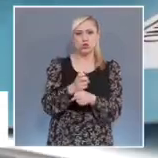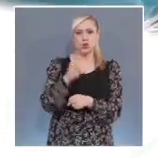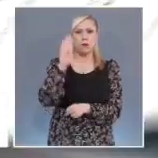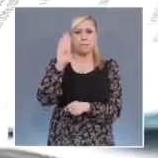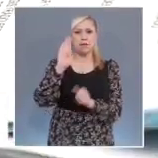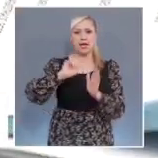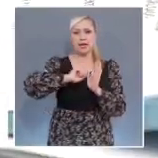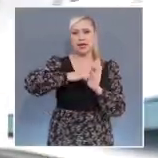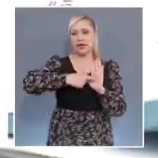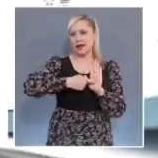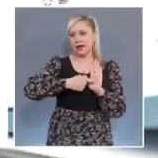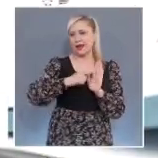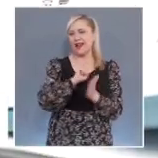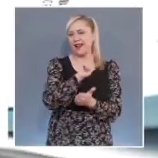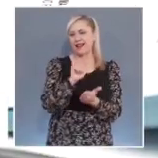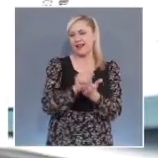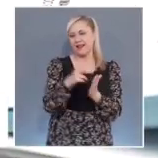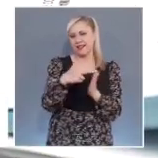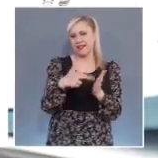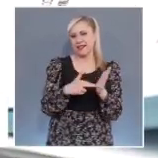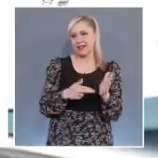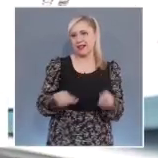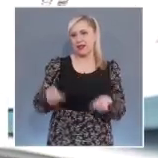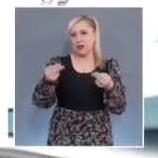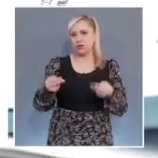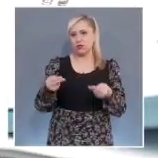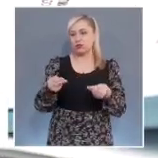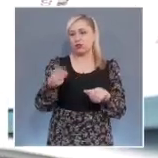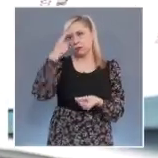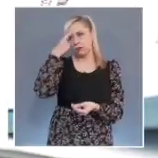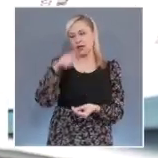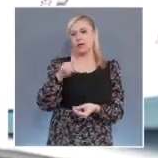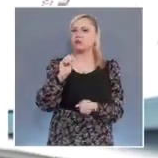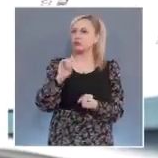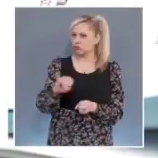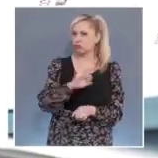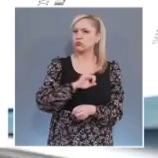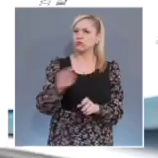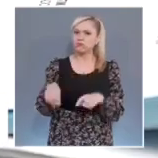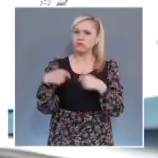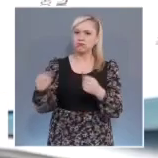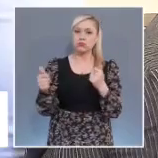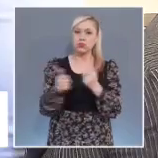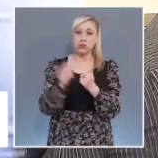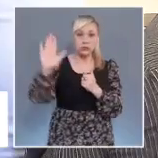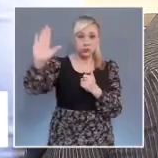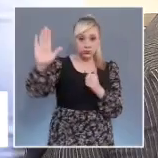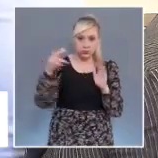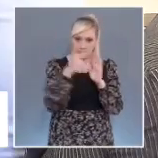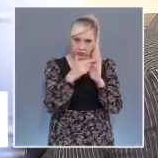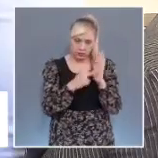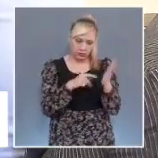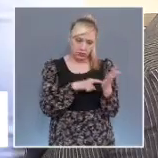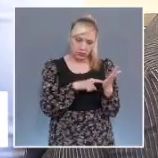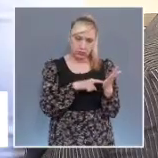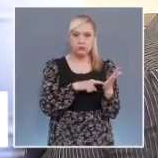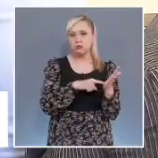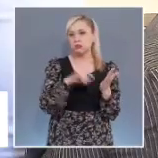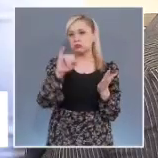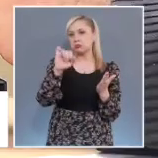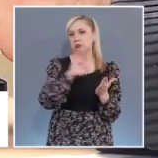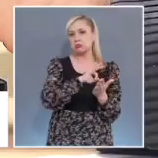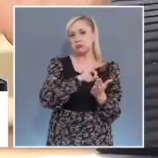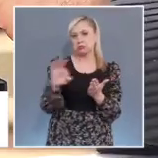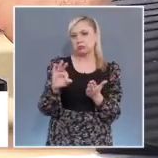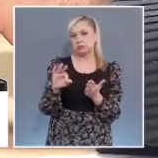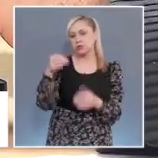los requisitos para su otorgamiento, medida que está regulada para este tipo de juicios sin que exista disposición que